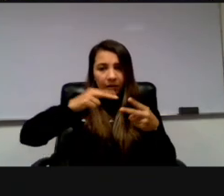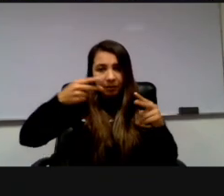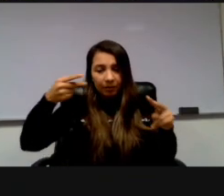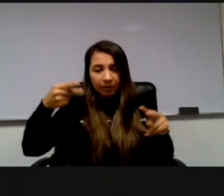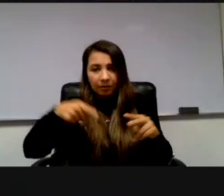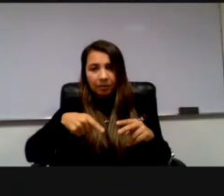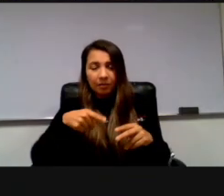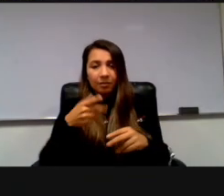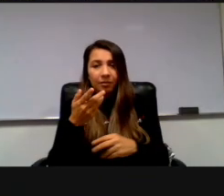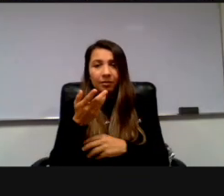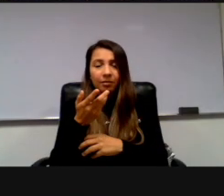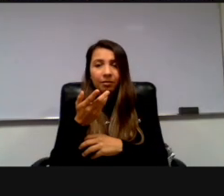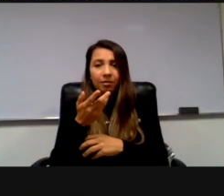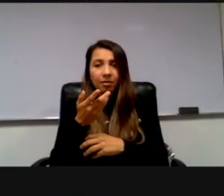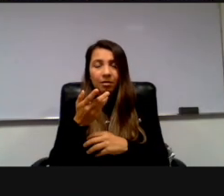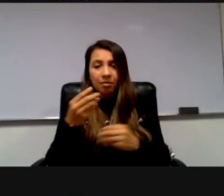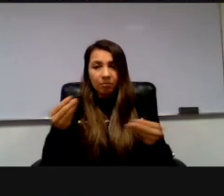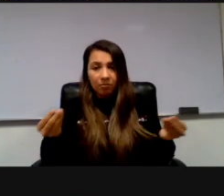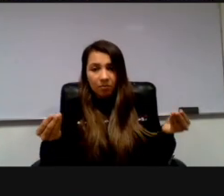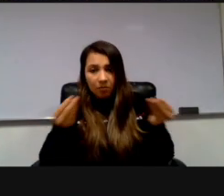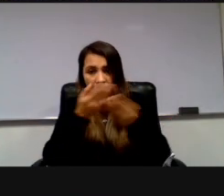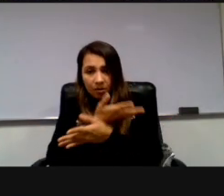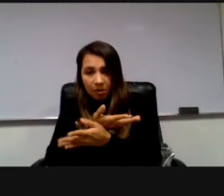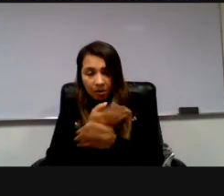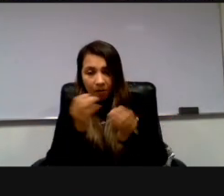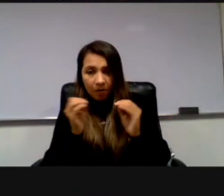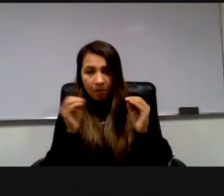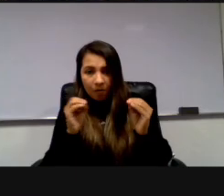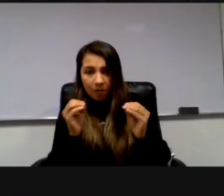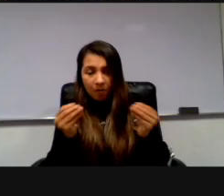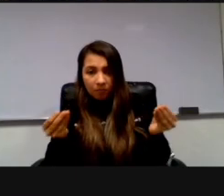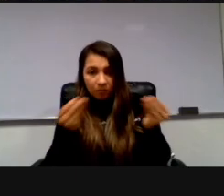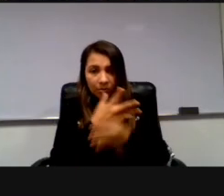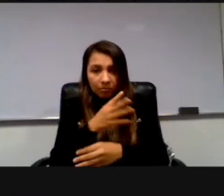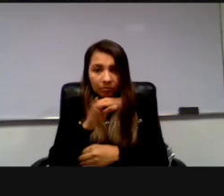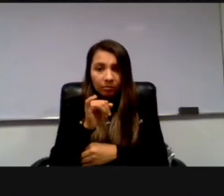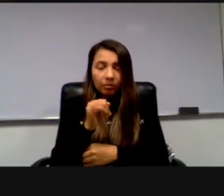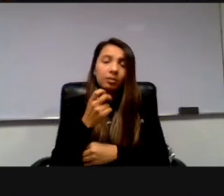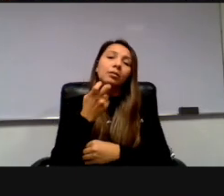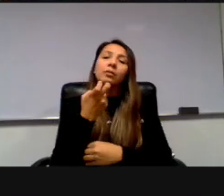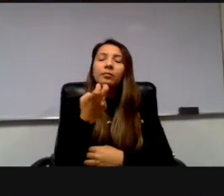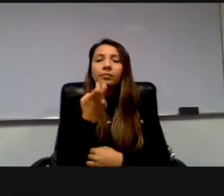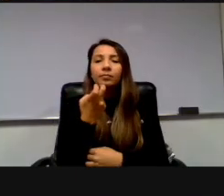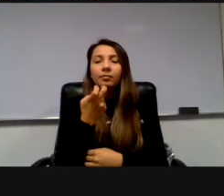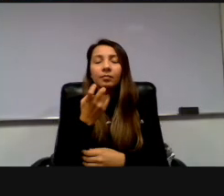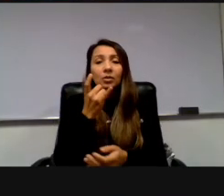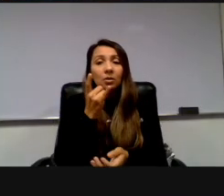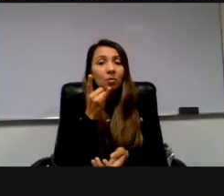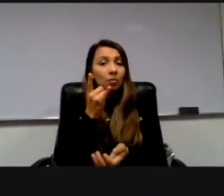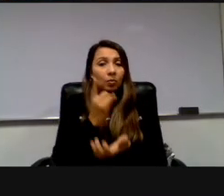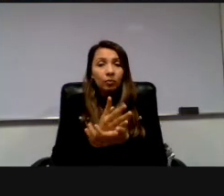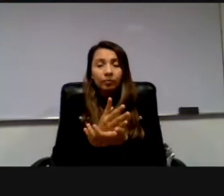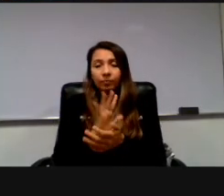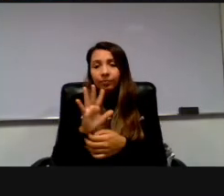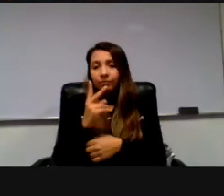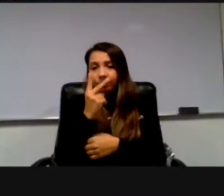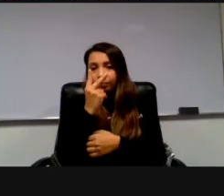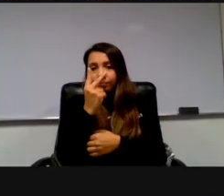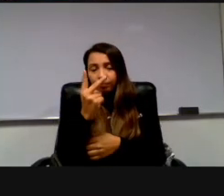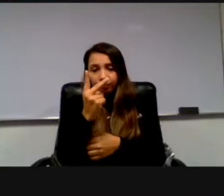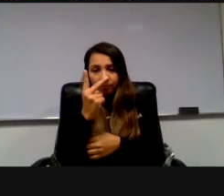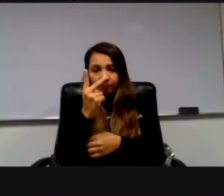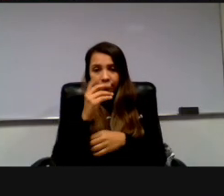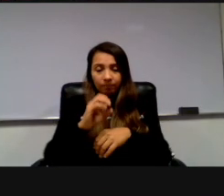sufrido transferencia horizontal, ¿no? Y para ello, pues, el criterio que pusieron es que nada más hubiera al menos 2 genes